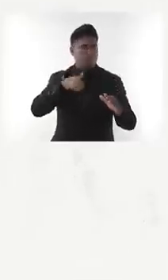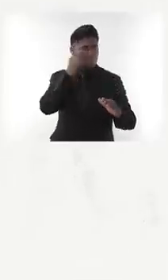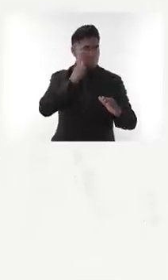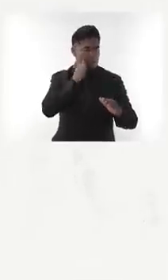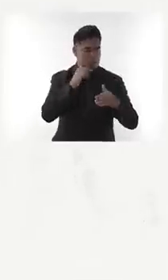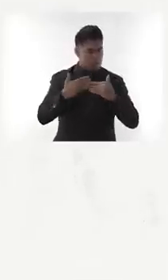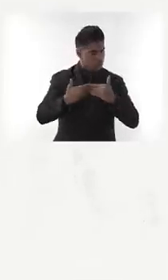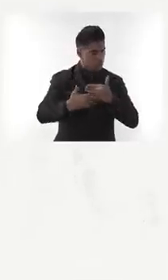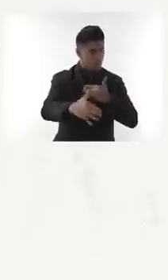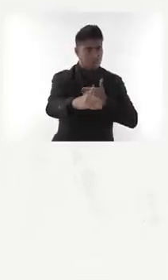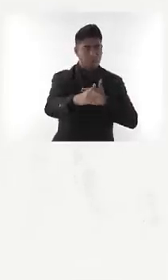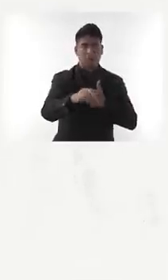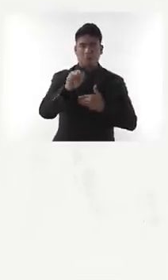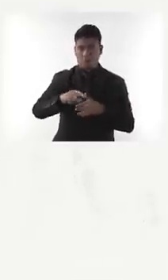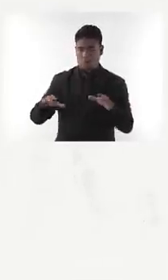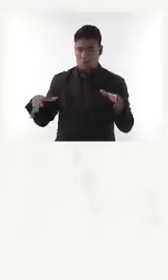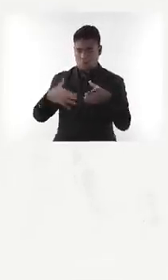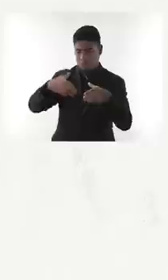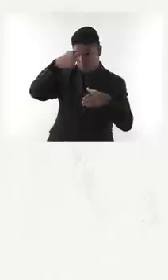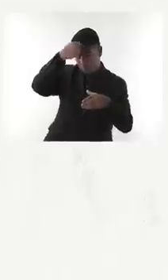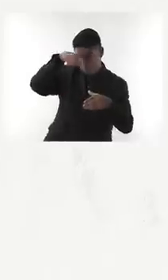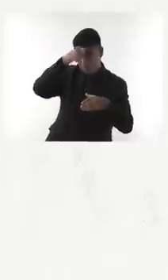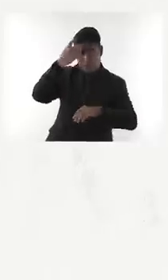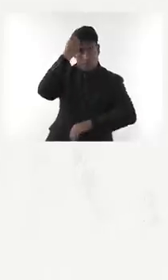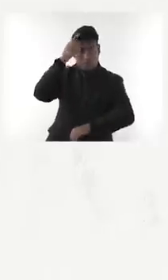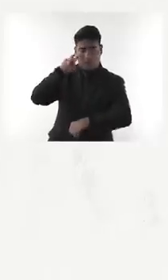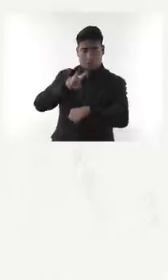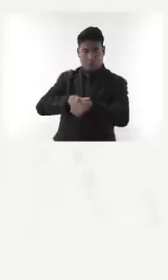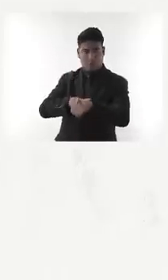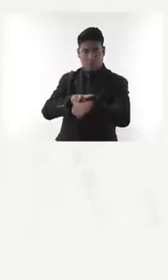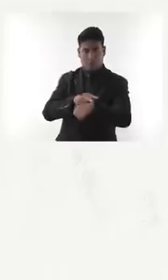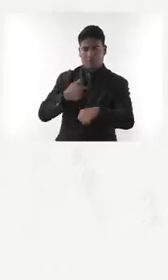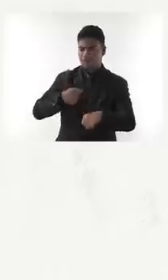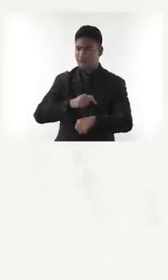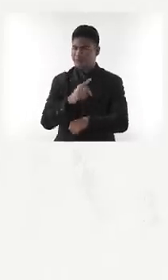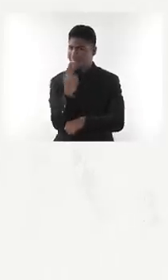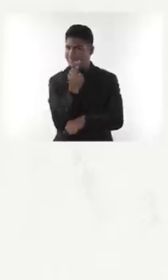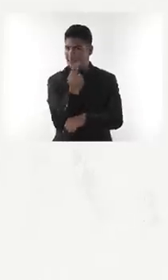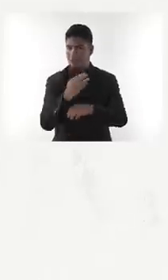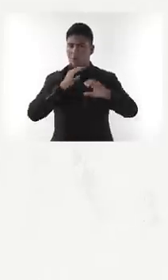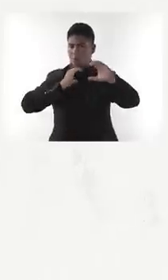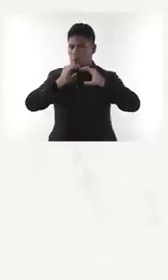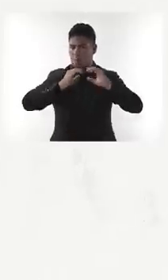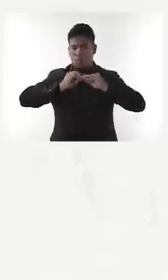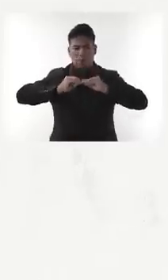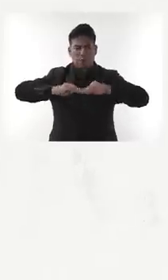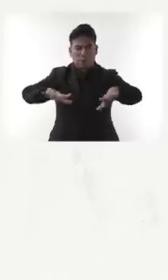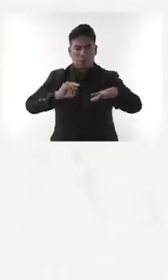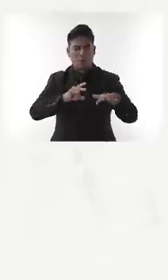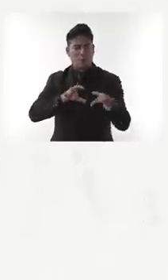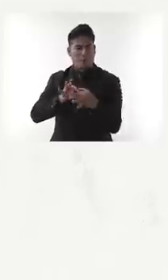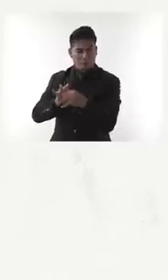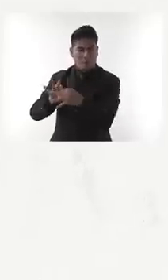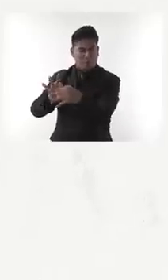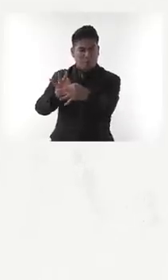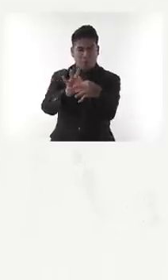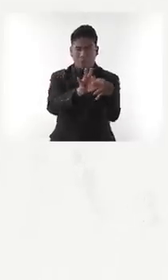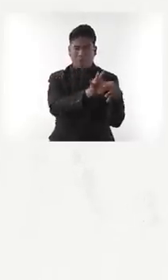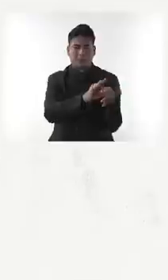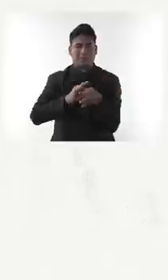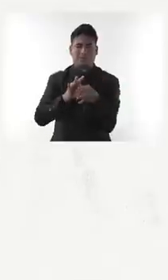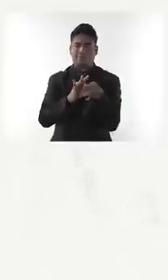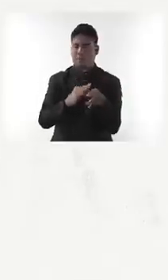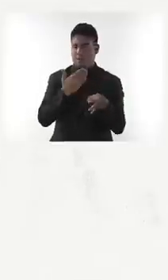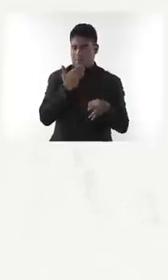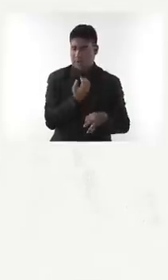Contar con cuerpos técnicos y directivos que promuevan la comunicación y una sana relación dentro de cada una